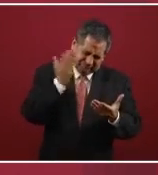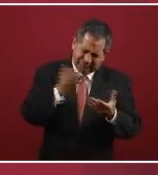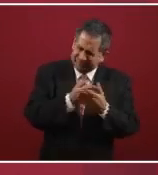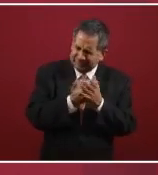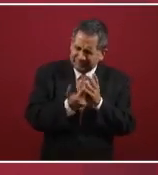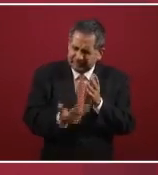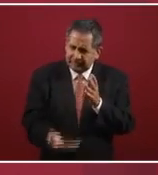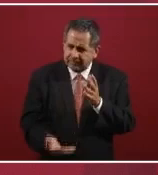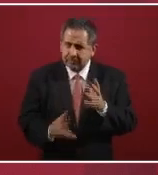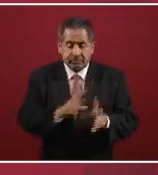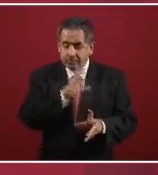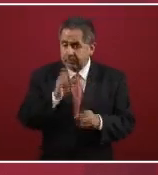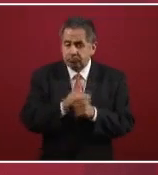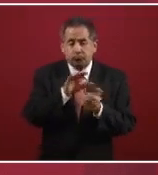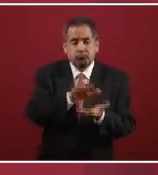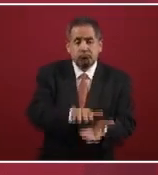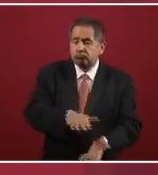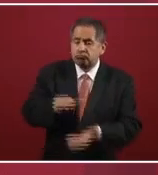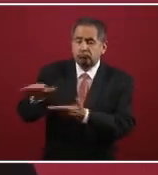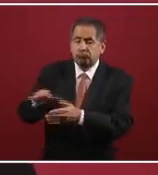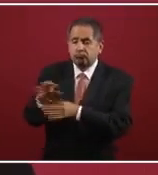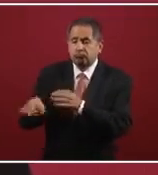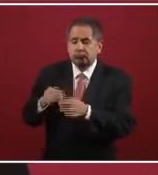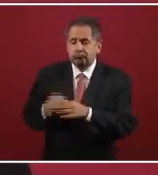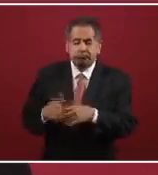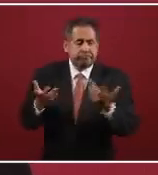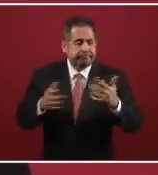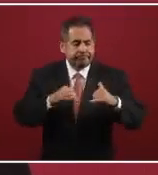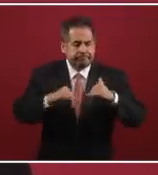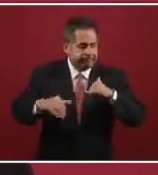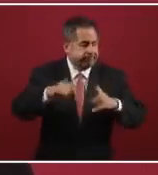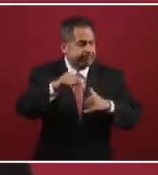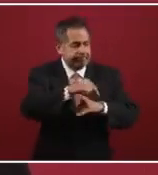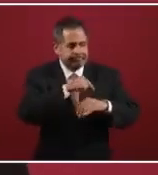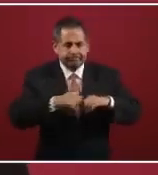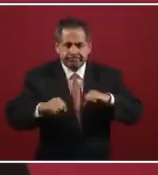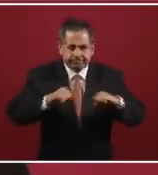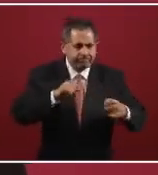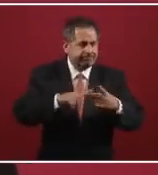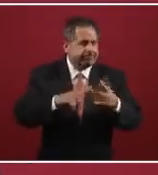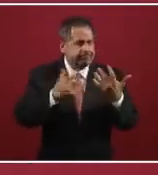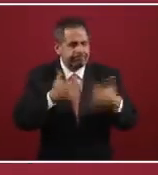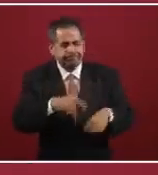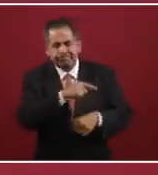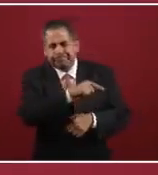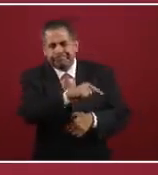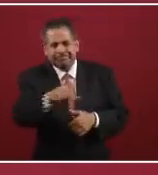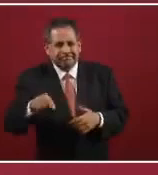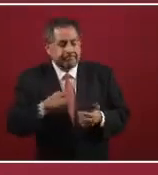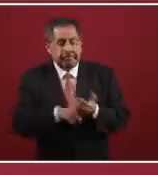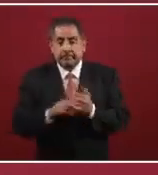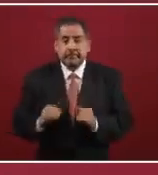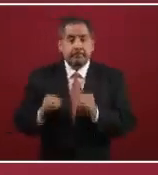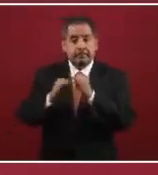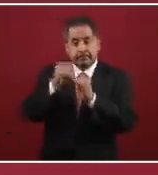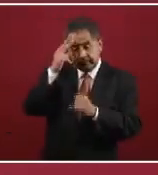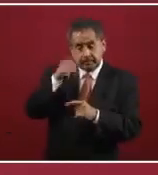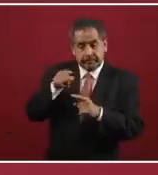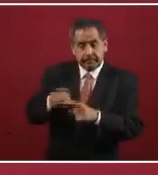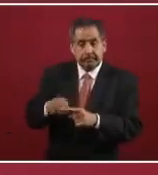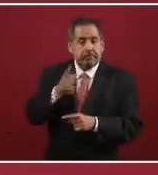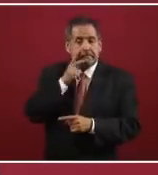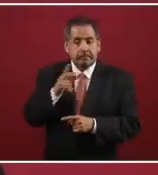muchísimos estudios de geografía de sismología de mecánica de suelos el instituto mexicano